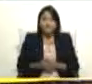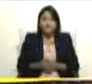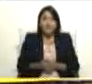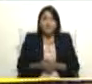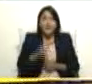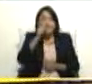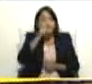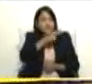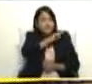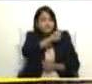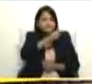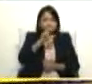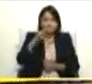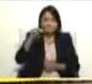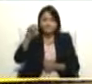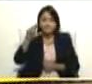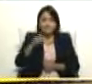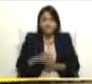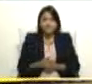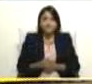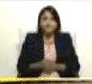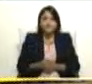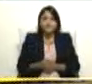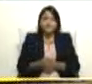rector Francisco Garcés,